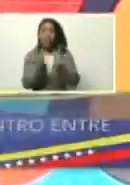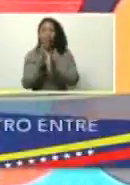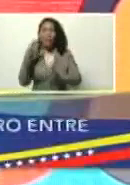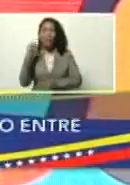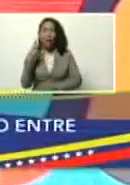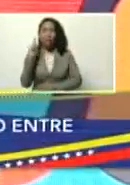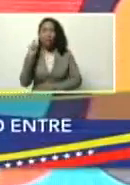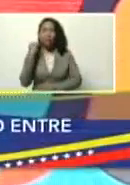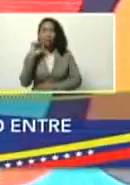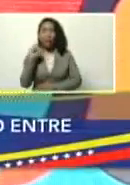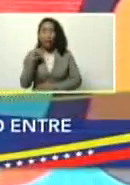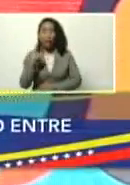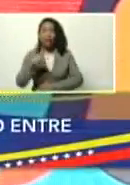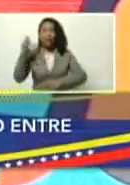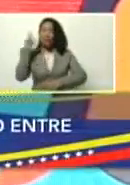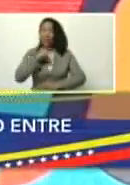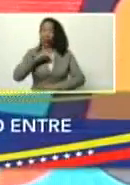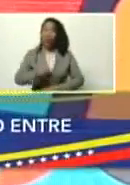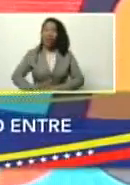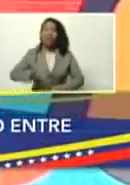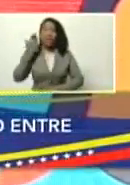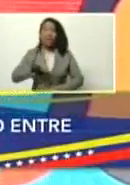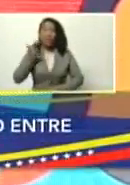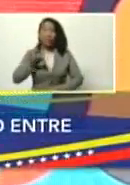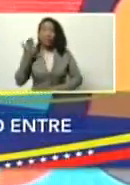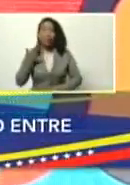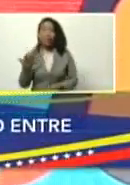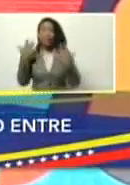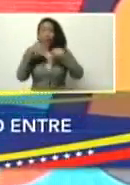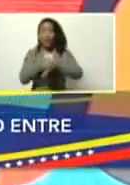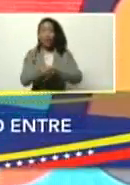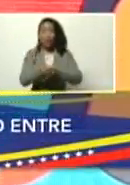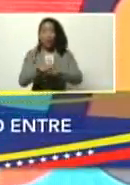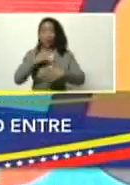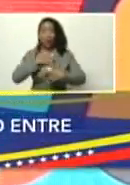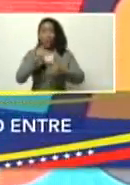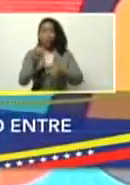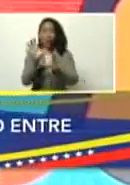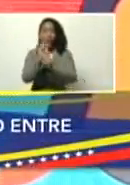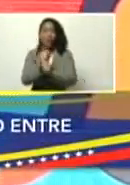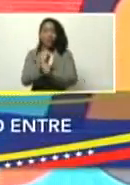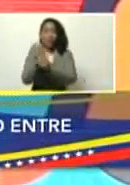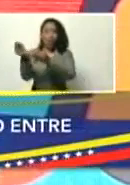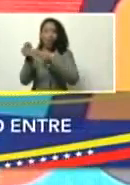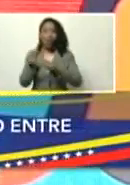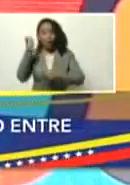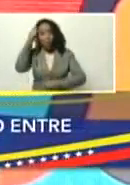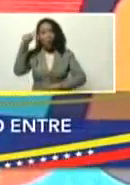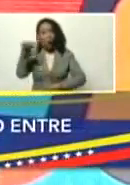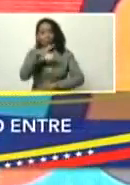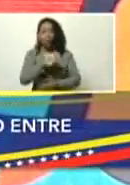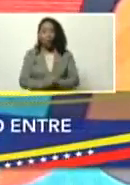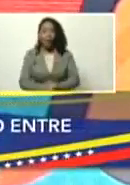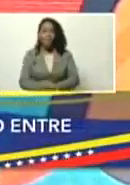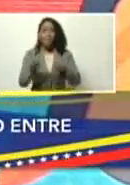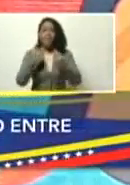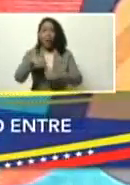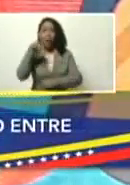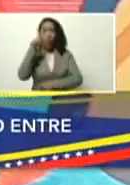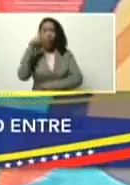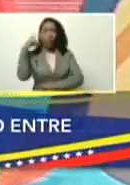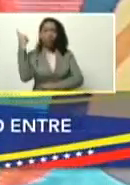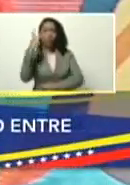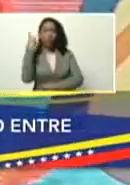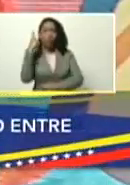Es preciso combinar en grande los intereses que nos han confiado los pueblos para que una sólida